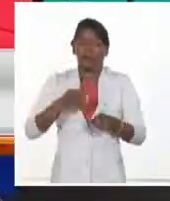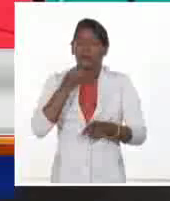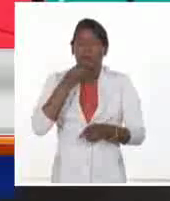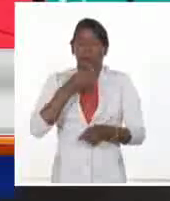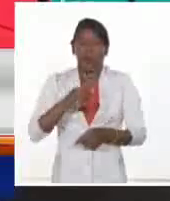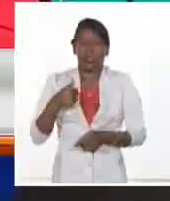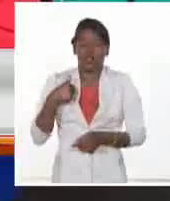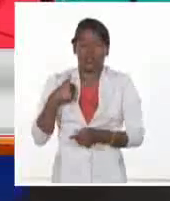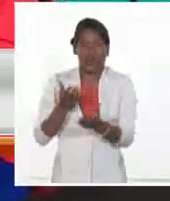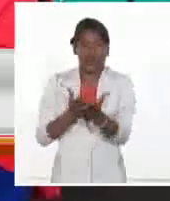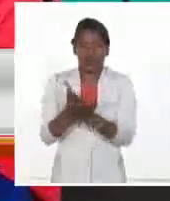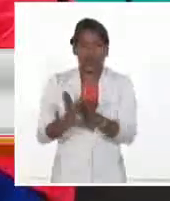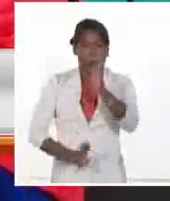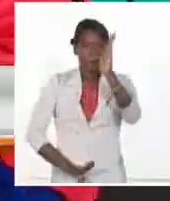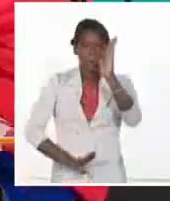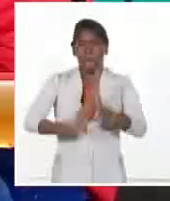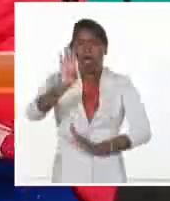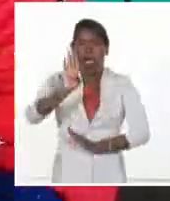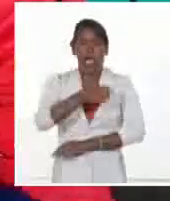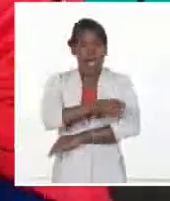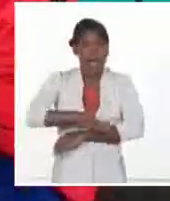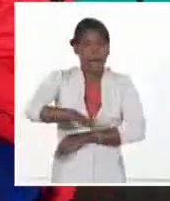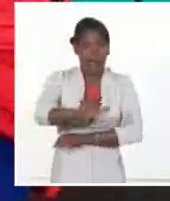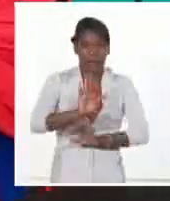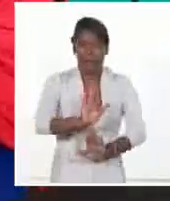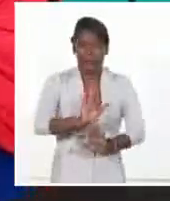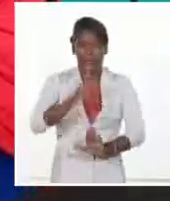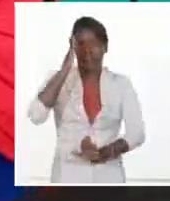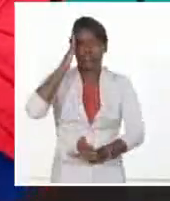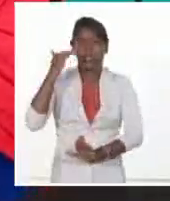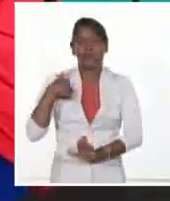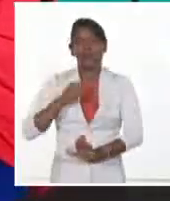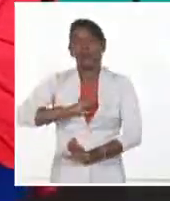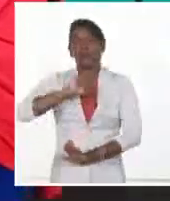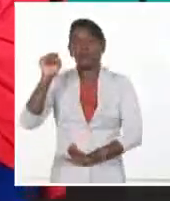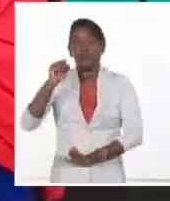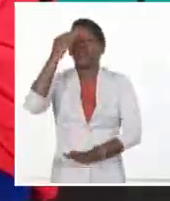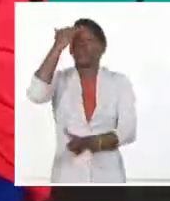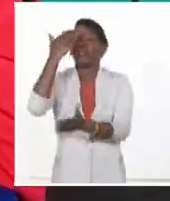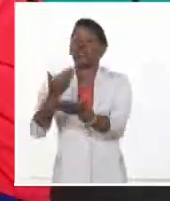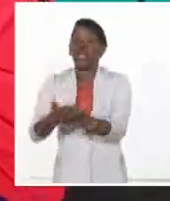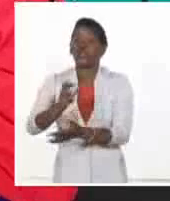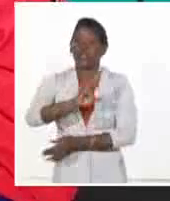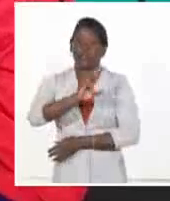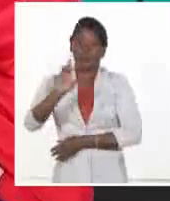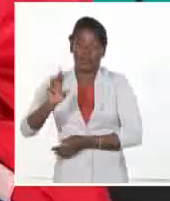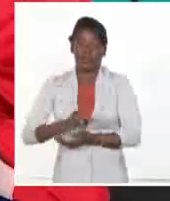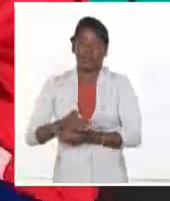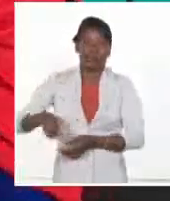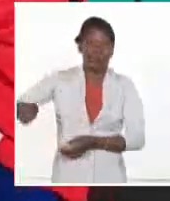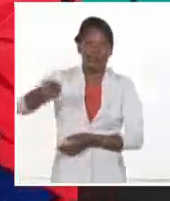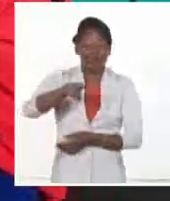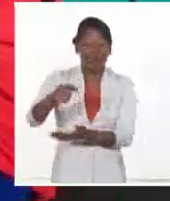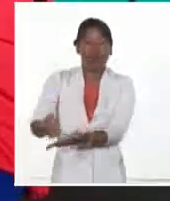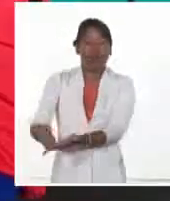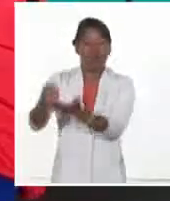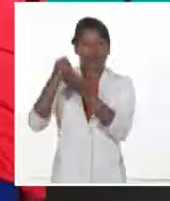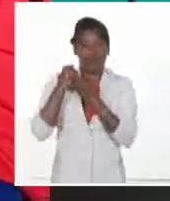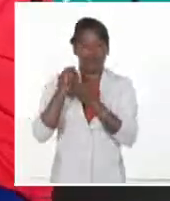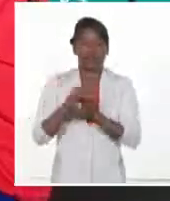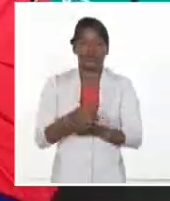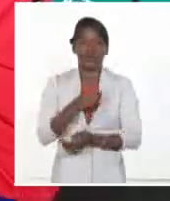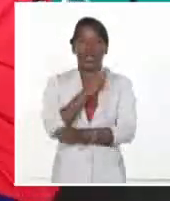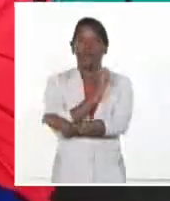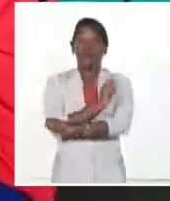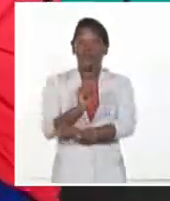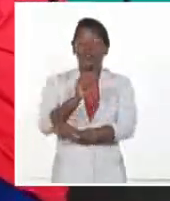país lo espere de mí, que se lo agradezco a mi revolución, a todas esas personas que me han ayudado y me han apoyado y que sé que levantaron esa pesa conmigo, a mi entrenador Álvaro Silva